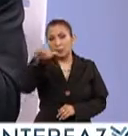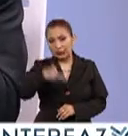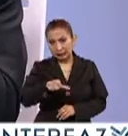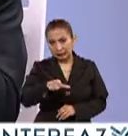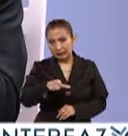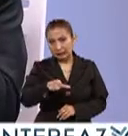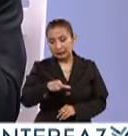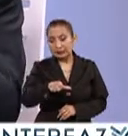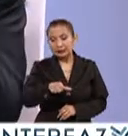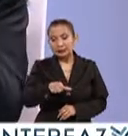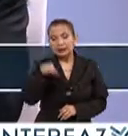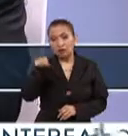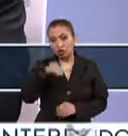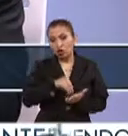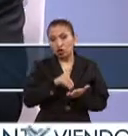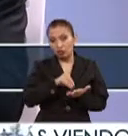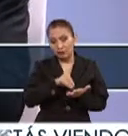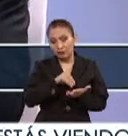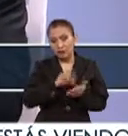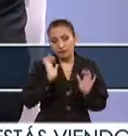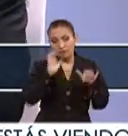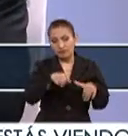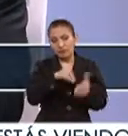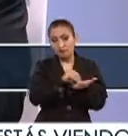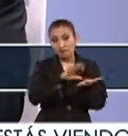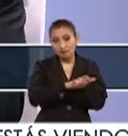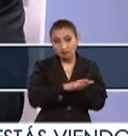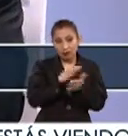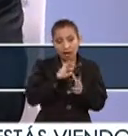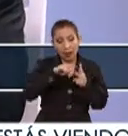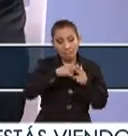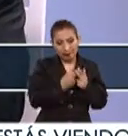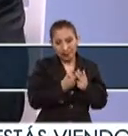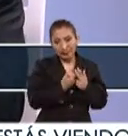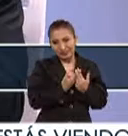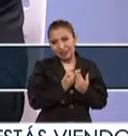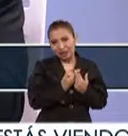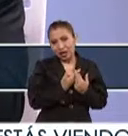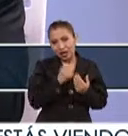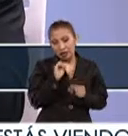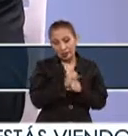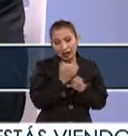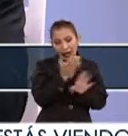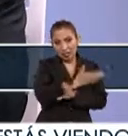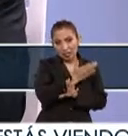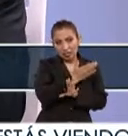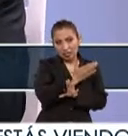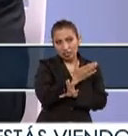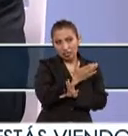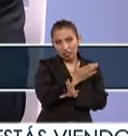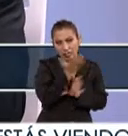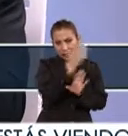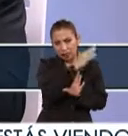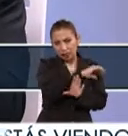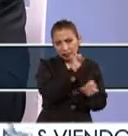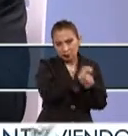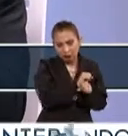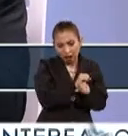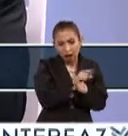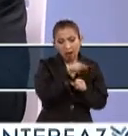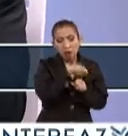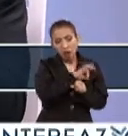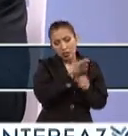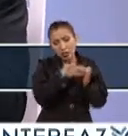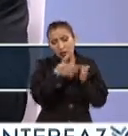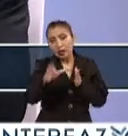www.mexicox.gov.mx todavía se podrán inscribir a los que ya activaron o se activaron las semanas antepasadas.